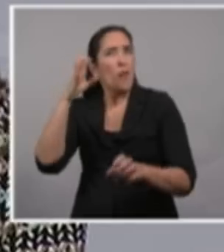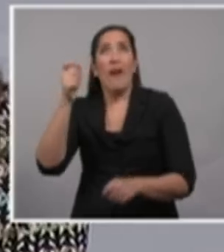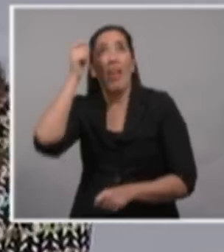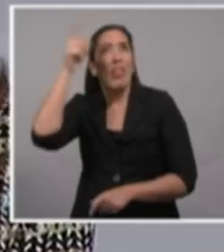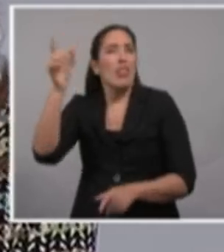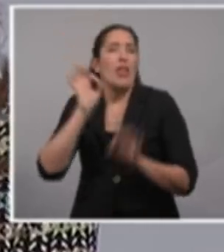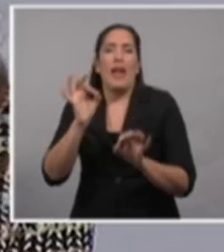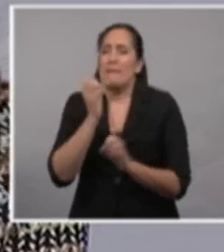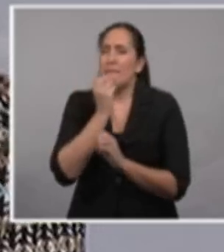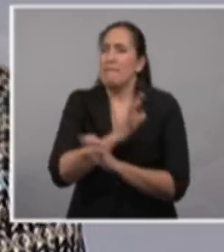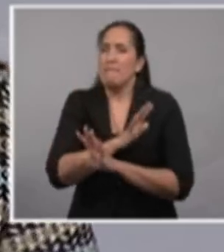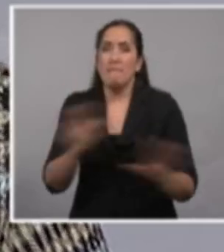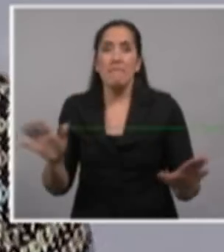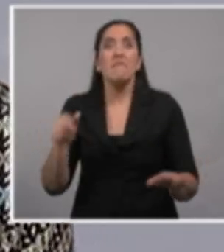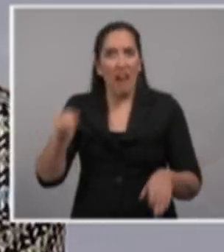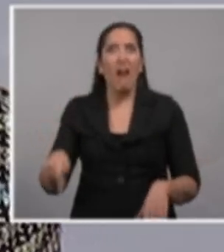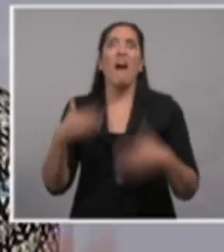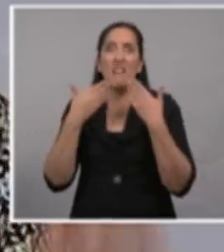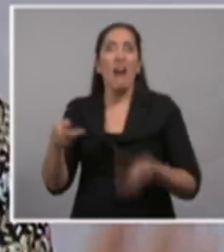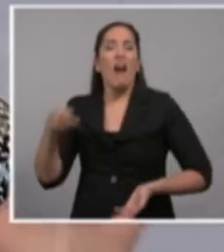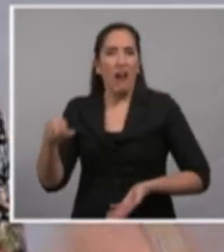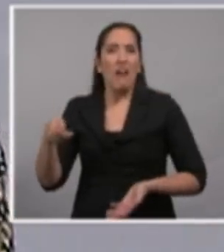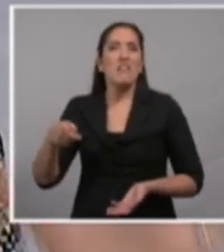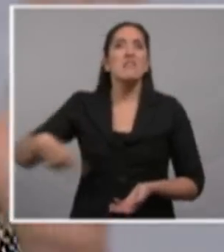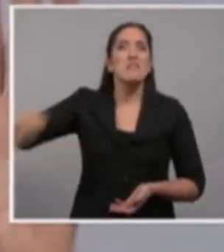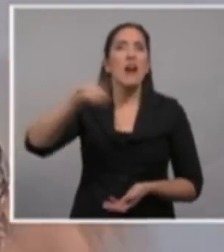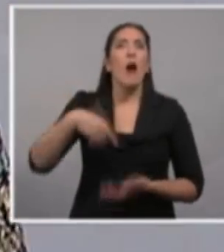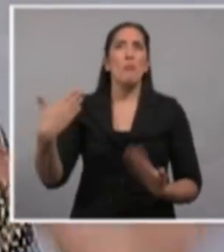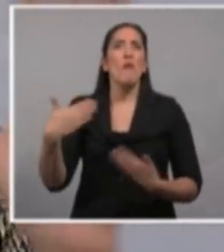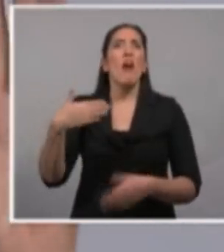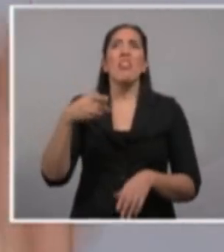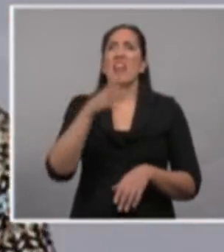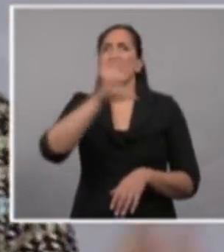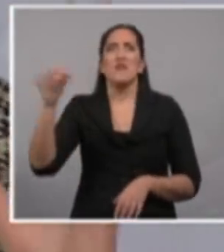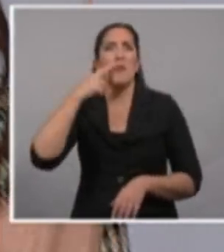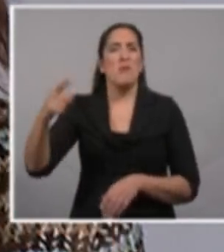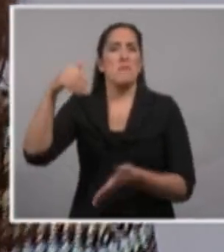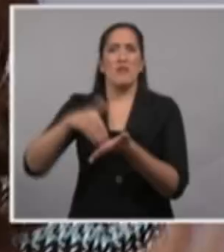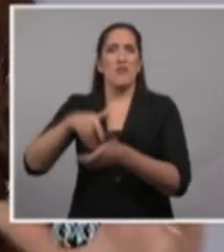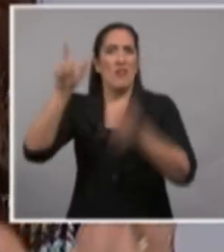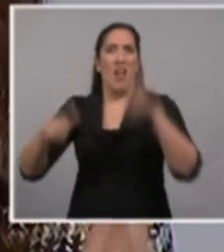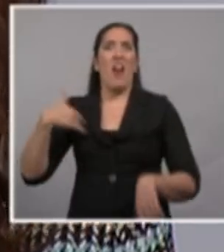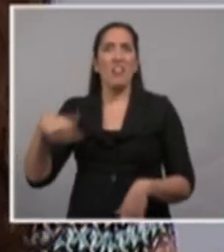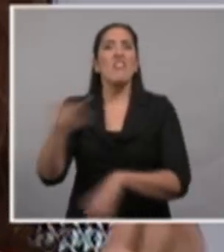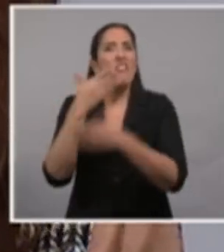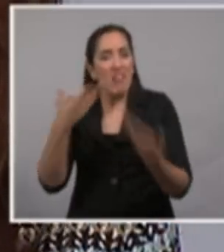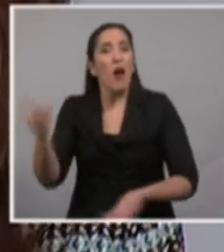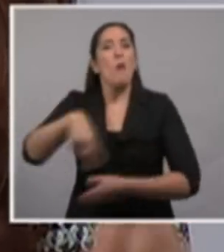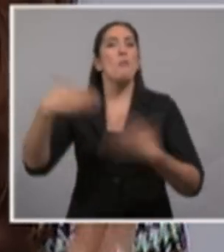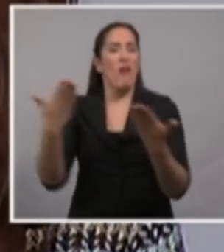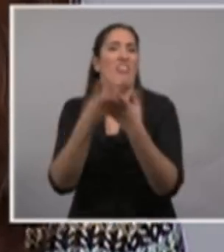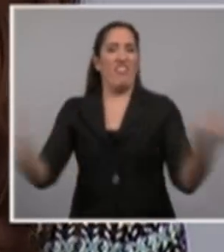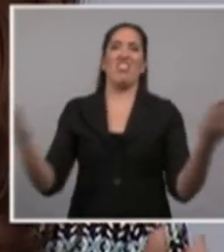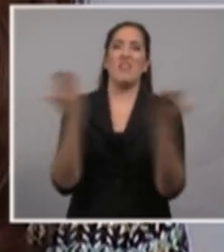maravillosa que hoy permite que más de 500.000 de argentinos y argentinas hayan terminado sus